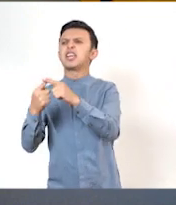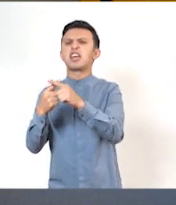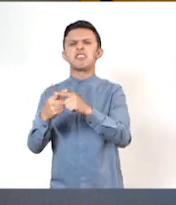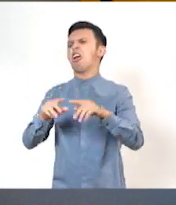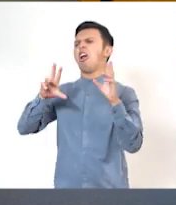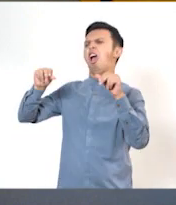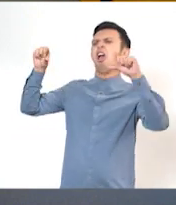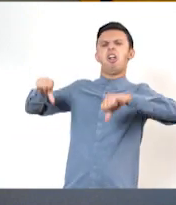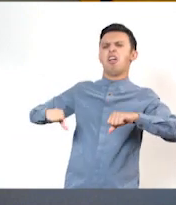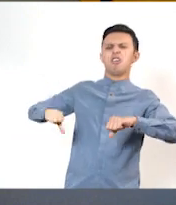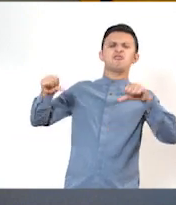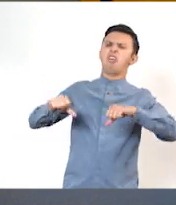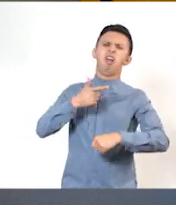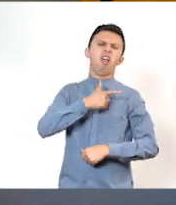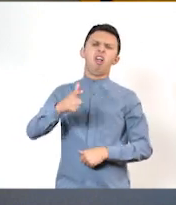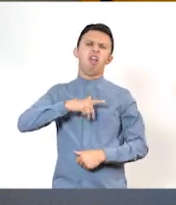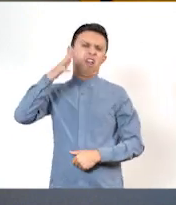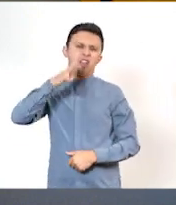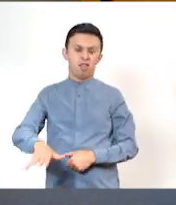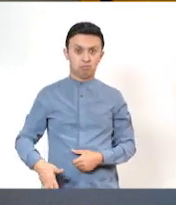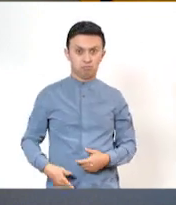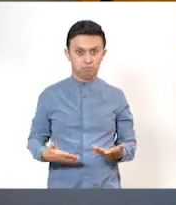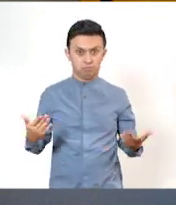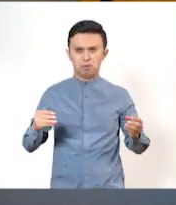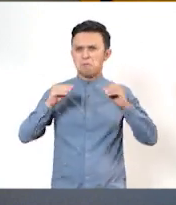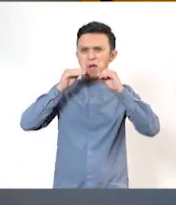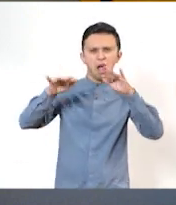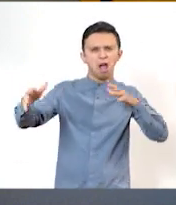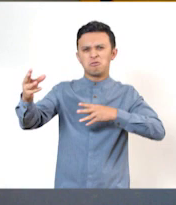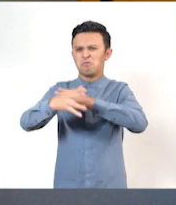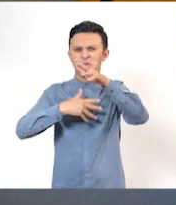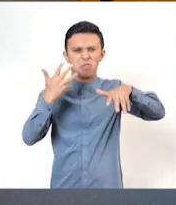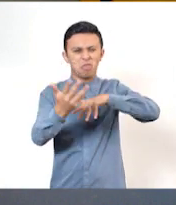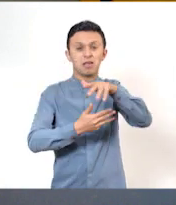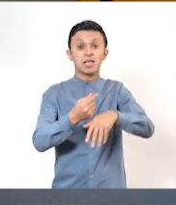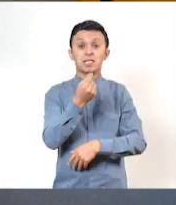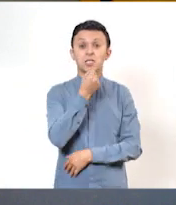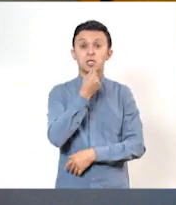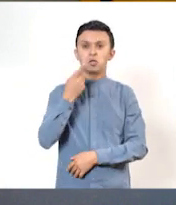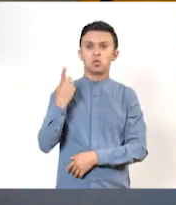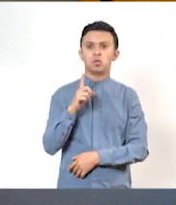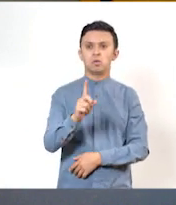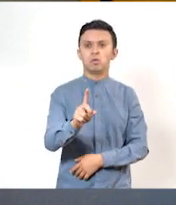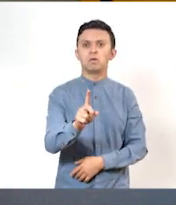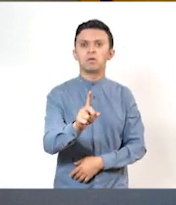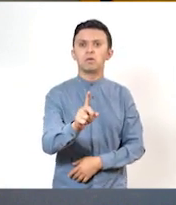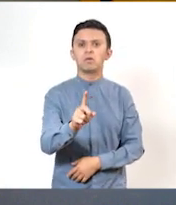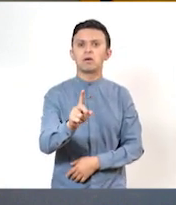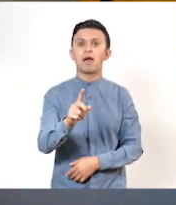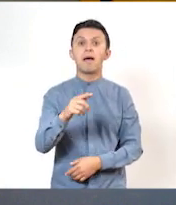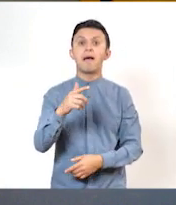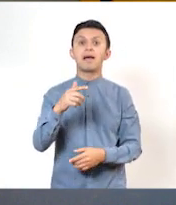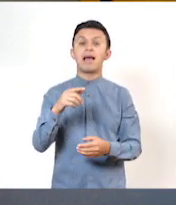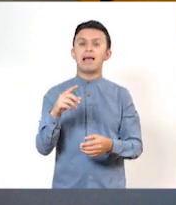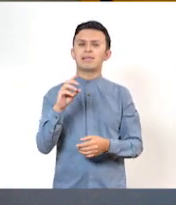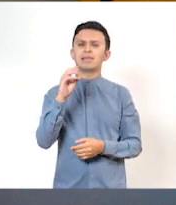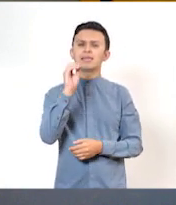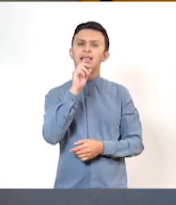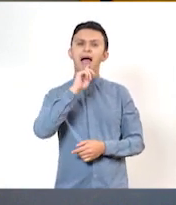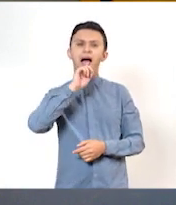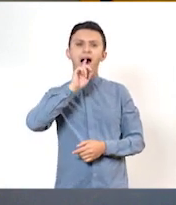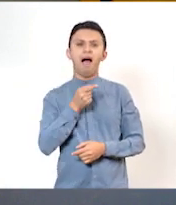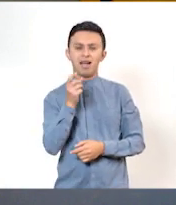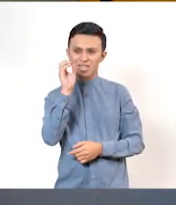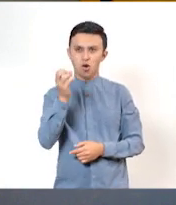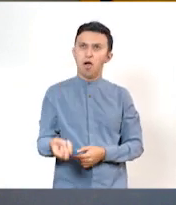todos. "¡Bú! ¡Fuera! ¡Abajo! ¡No queremos! ¡Ya!". Y a un niño que iba pasando por el patio se le ocurrió aventar un